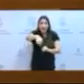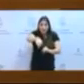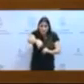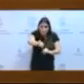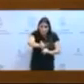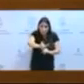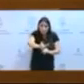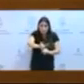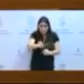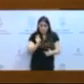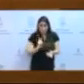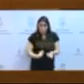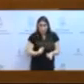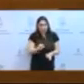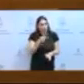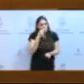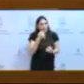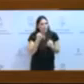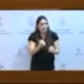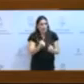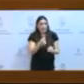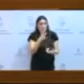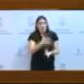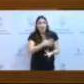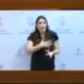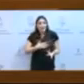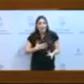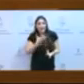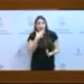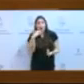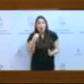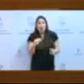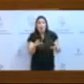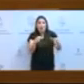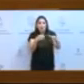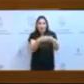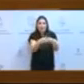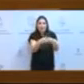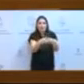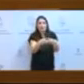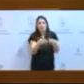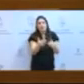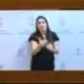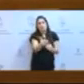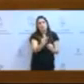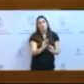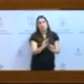los mayores interesados en el que estos chavales puedan tener una vida futura en